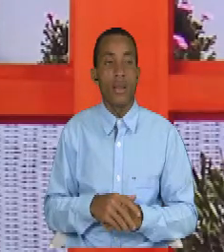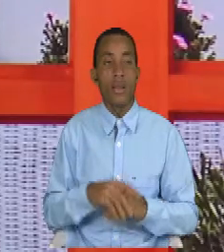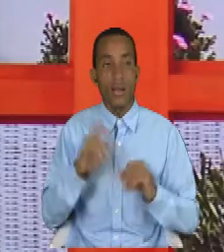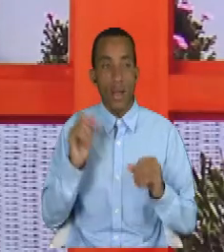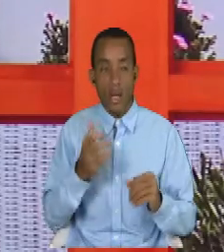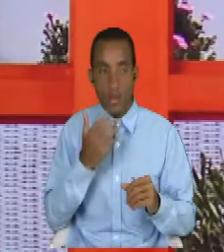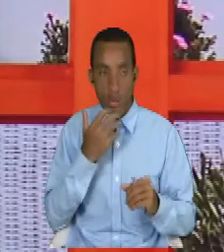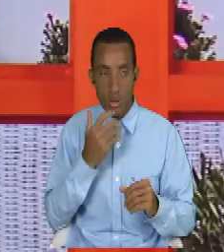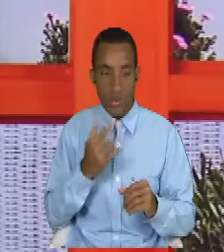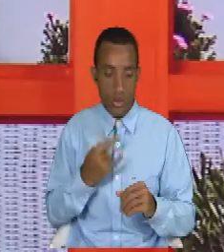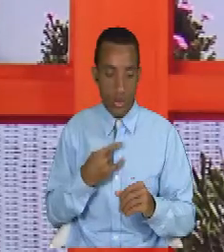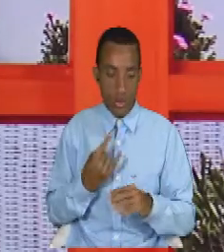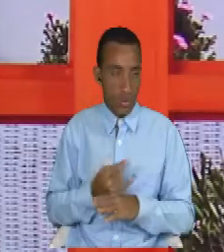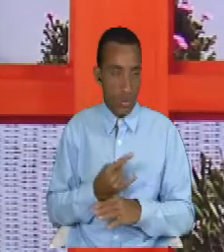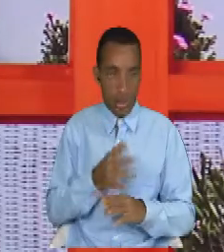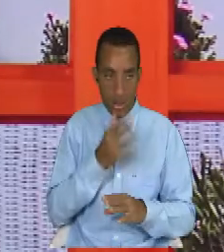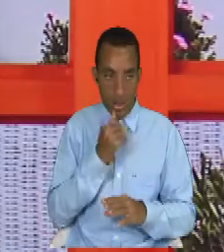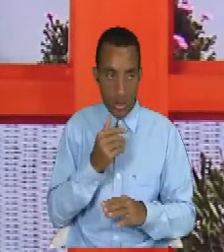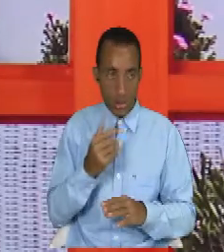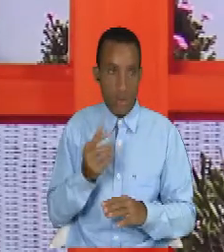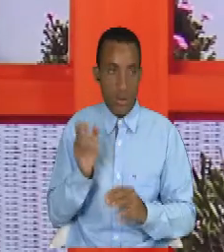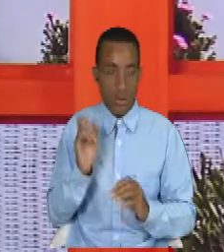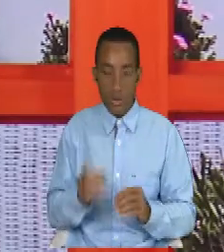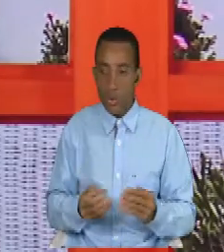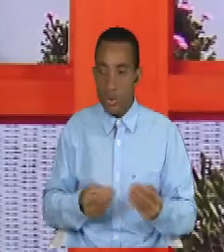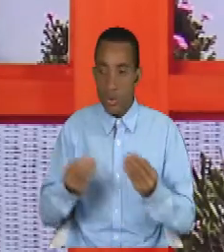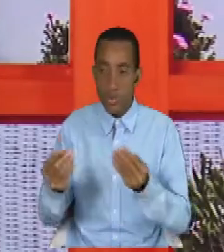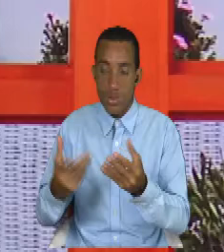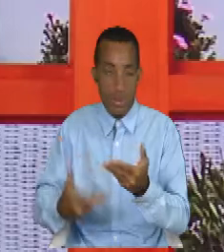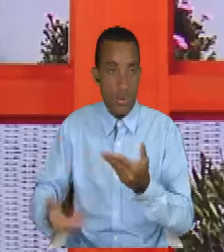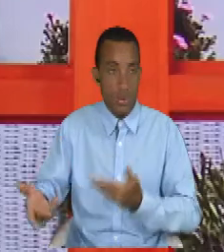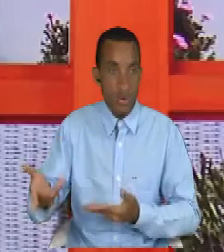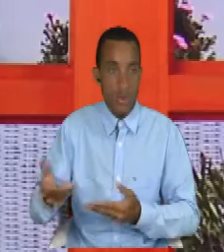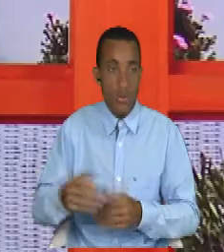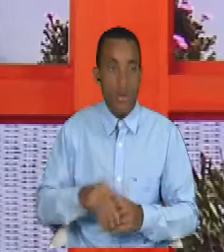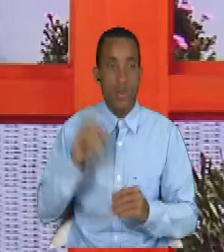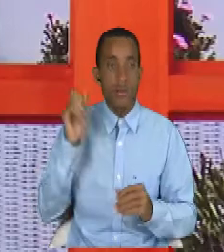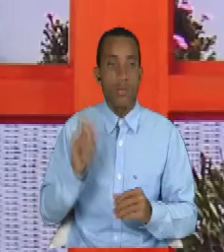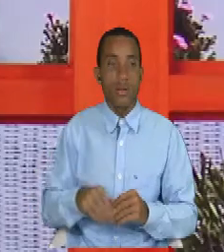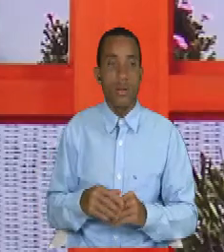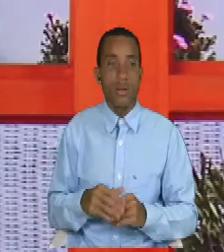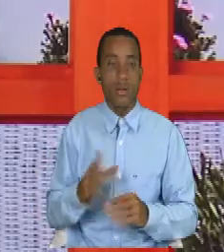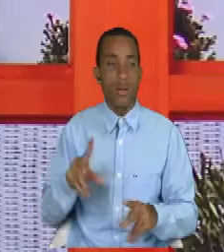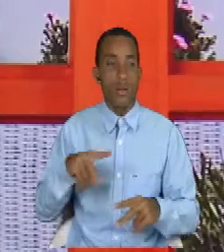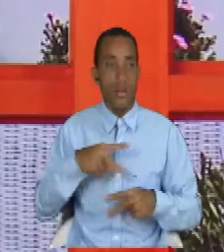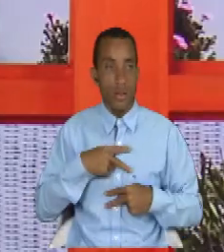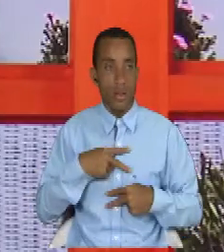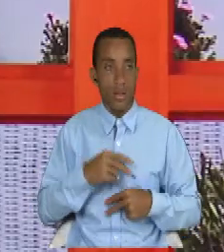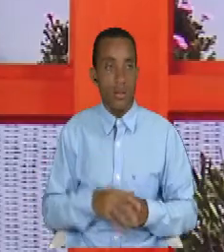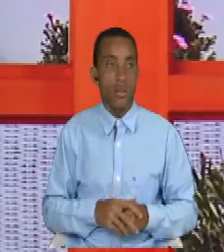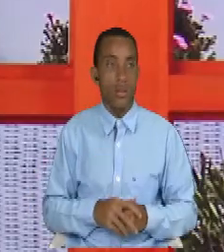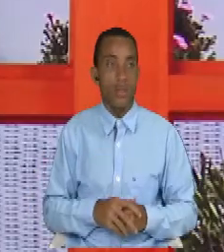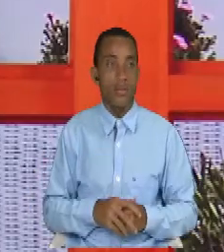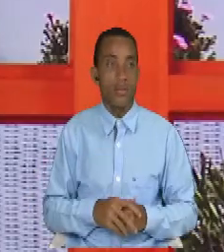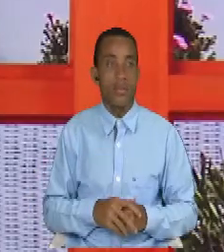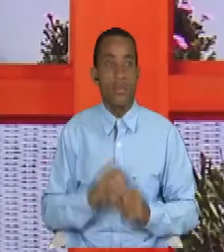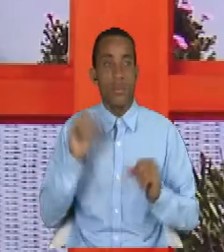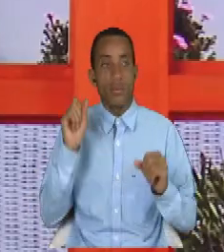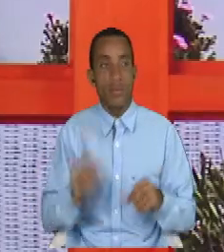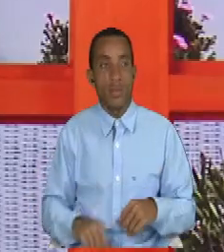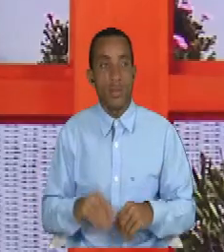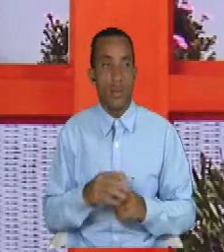si yo dejo de usar mi vehículo iba a pasar o lo va a poseer otra persona es porque va a adquirir la propiedad también pues puede pasar